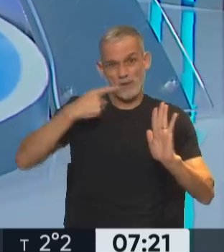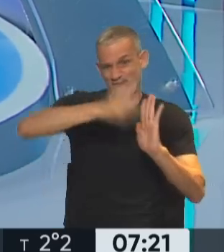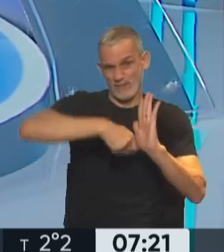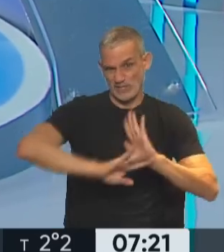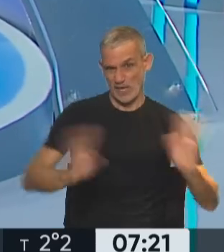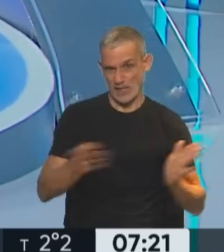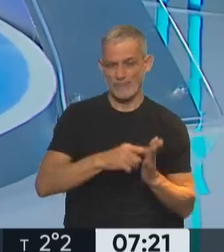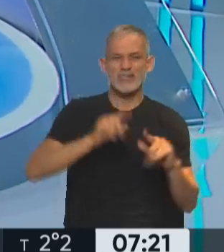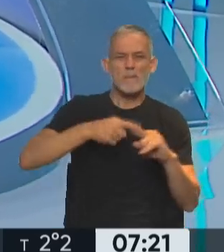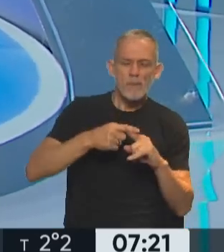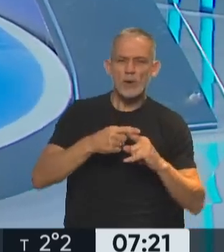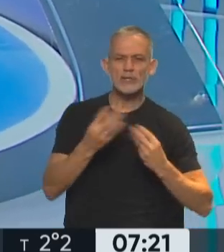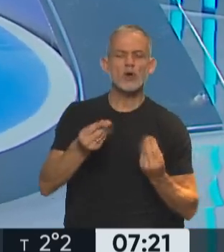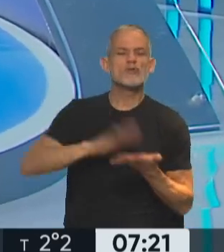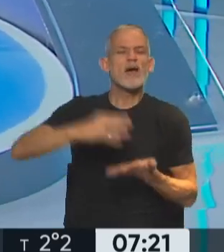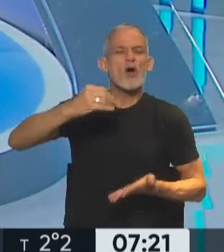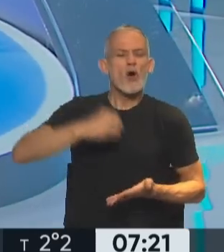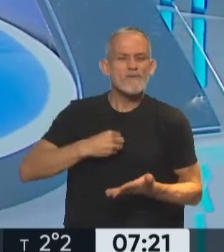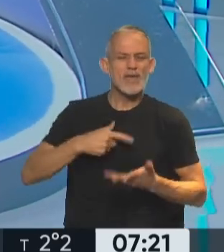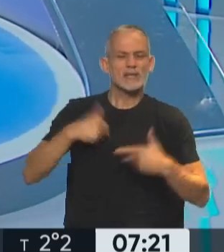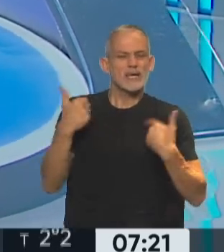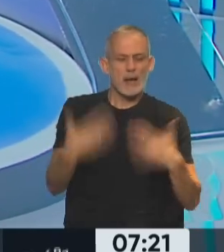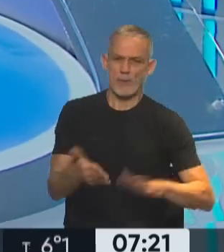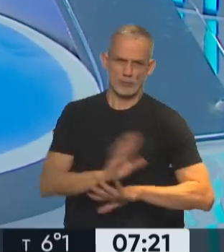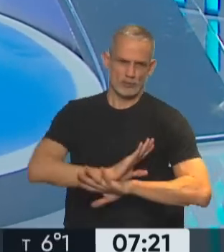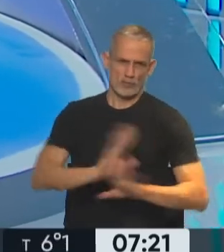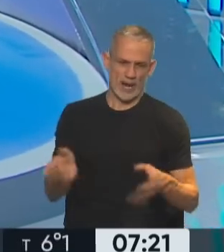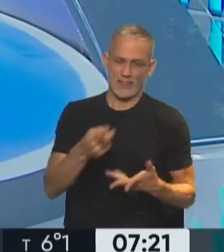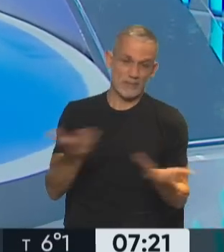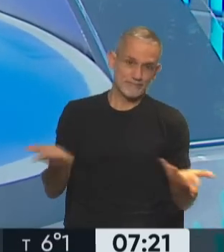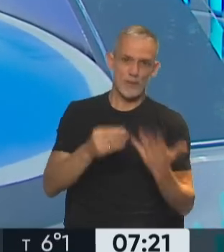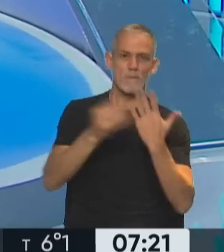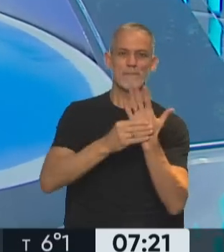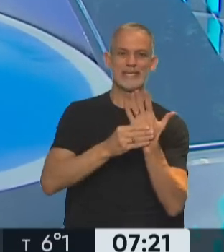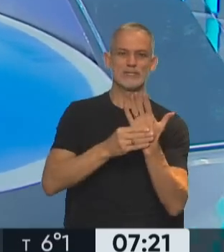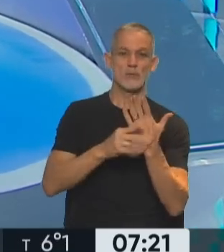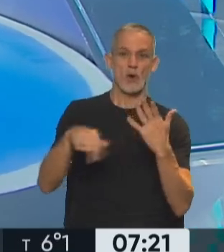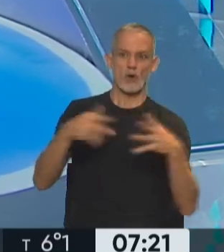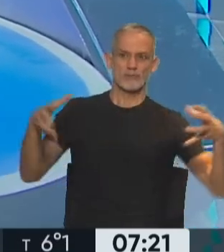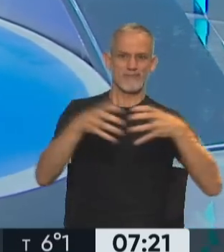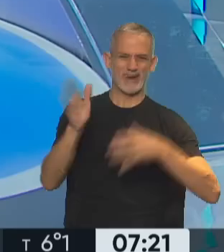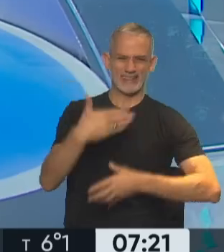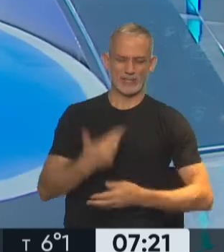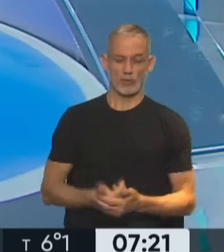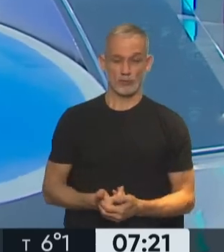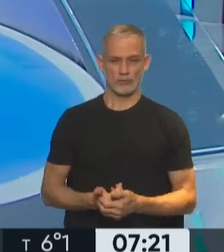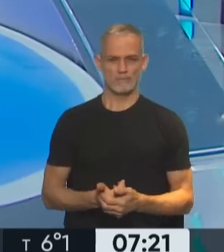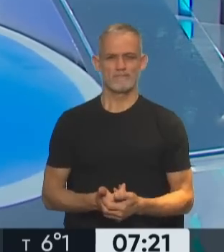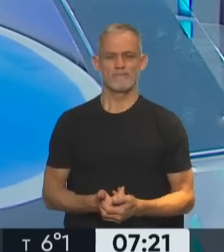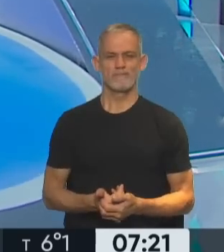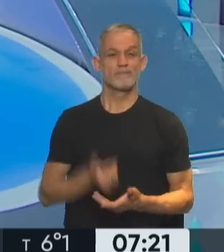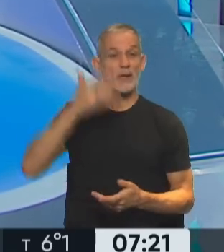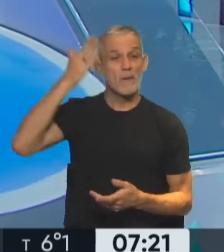el tema es más político, de confianza y respaldo sobre todo de lo que haga un ministro de parte de los demás del Frente de Todos. Bueno, Bien. a ver,